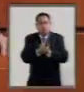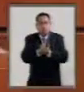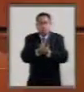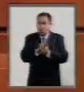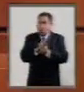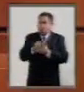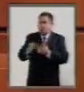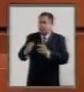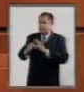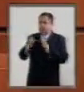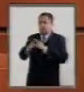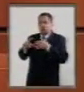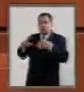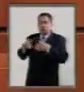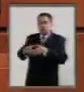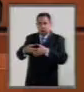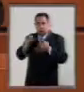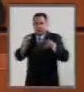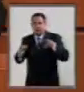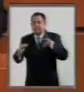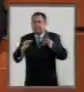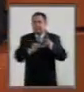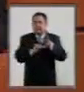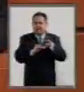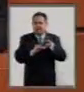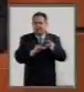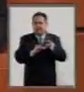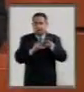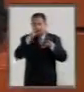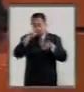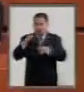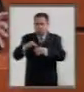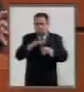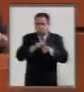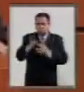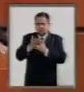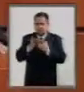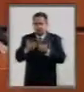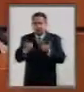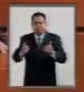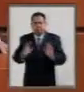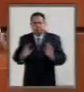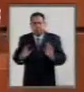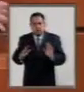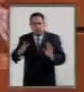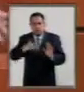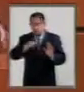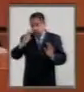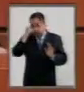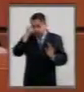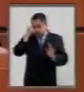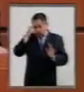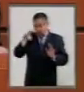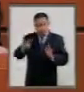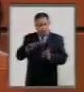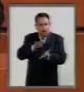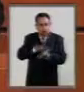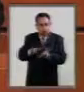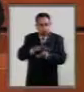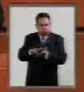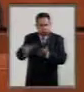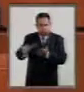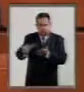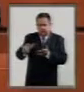sesión de la Comisión, que se eliminara. Él decía aquí que por votación dividida, yo recuerdo que apoyando